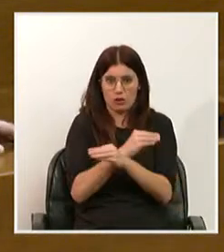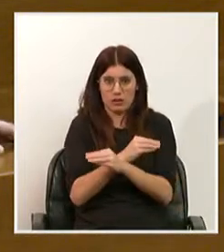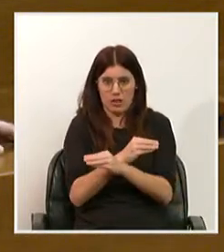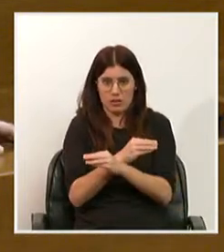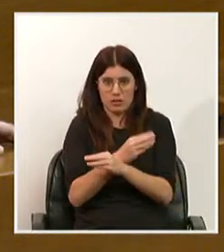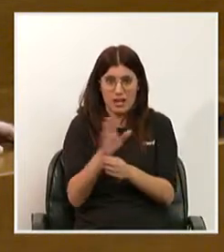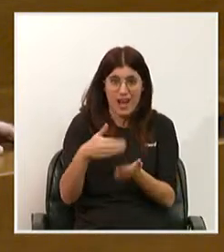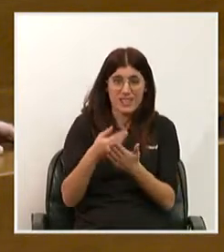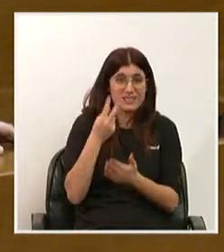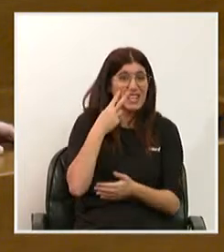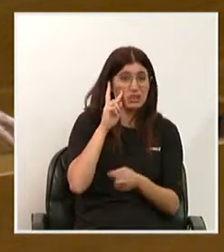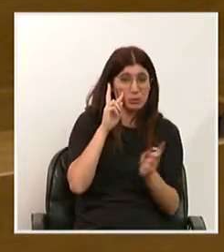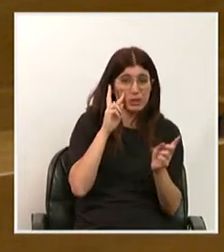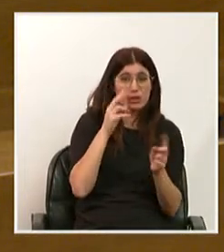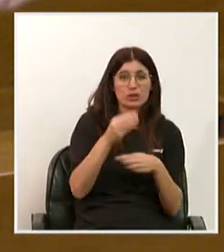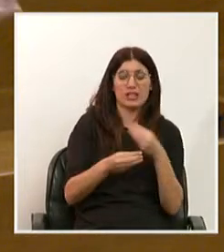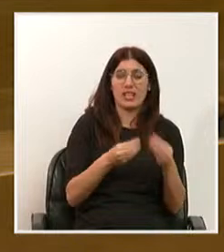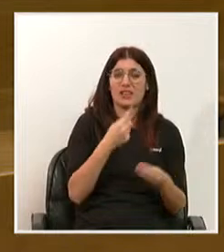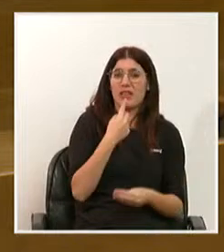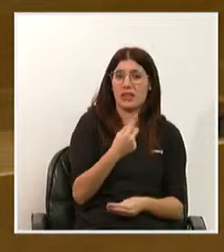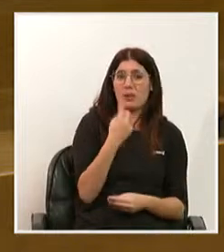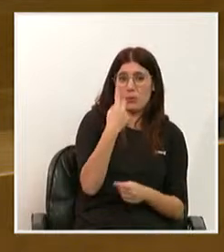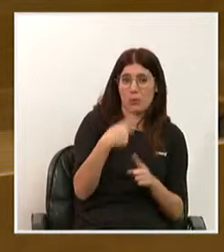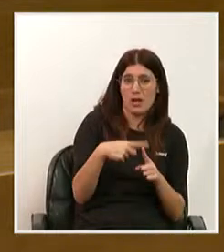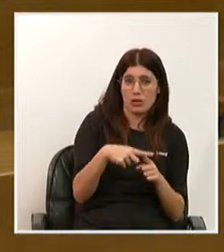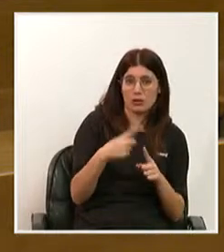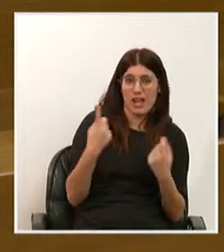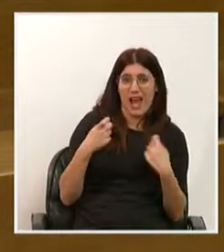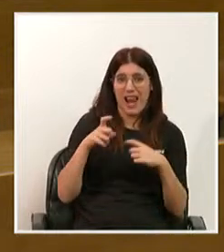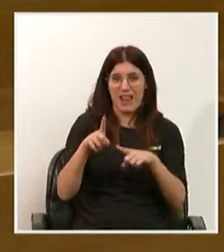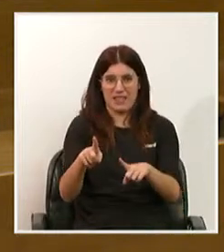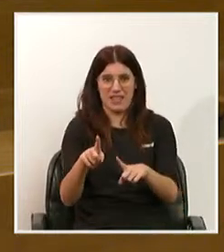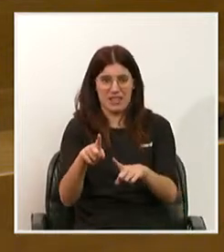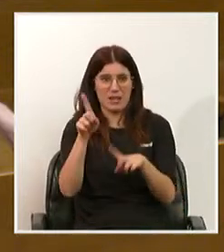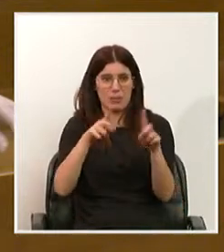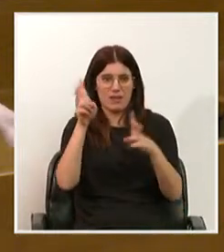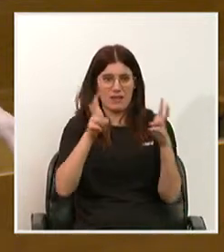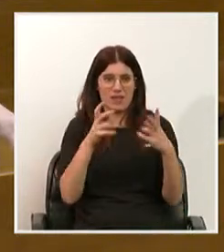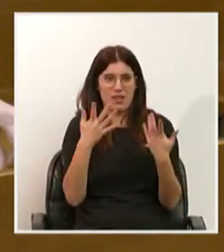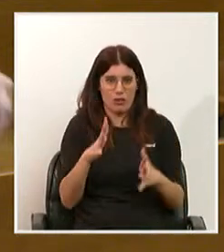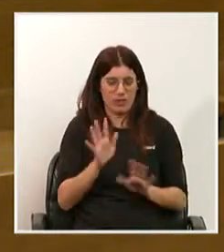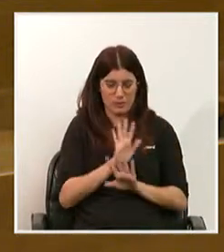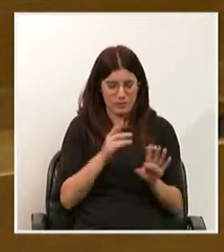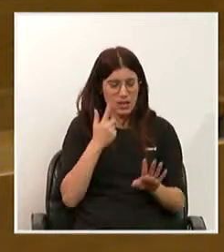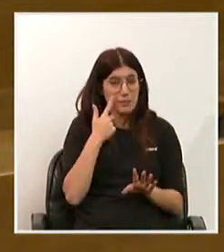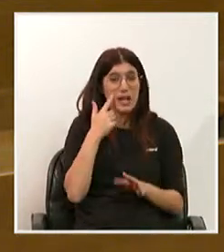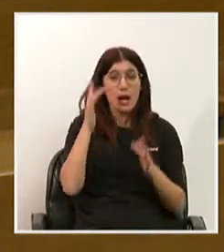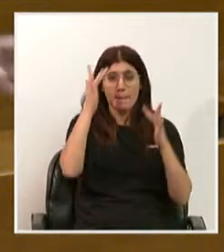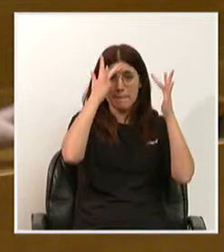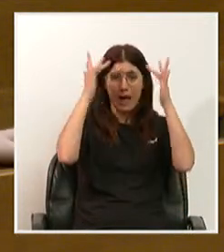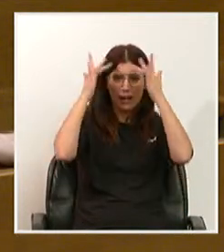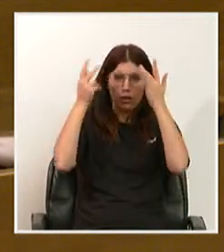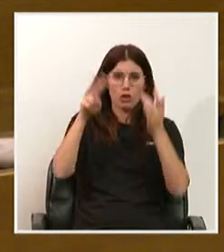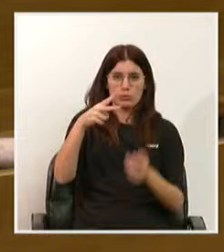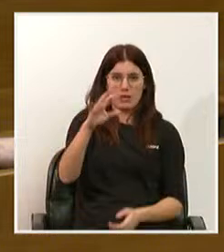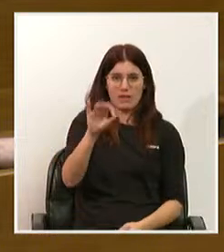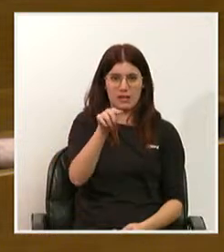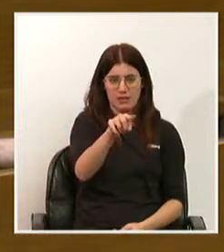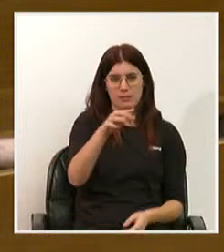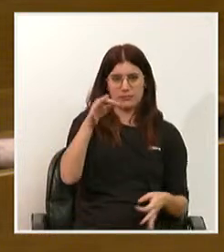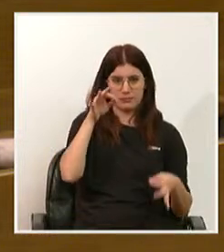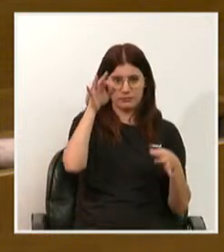son en una cosa y la contraria a la vegada de de miren marz del 2020